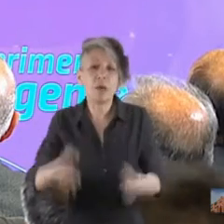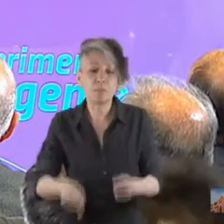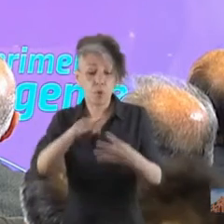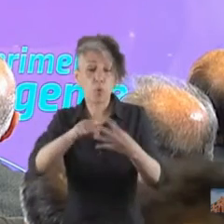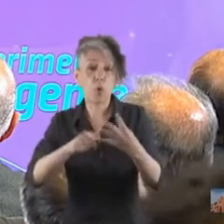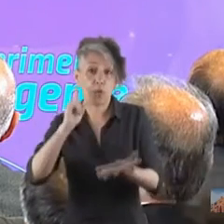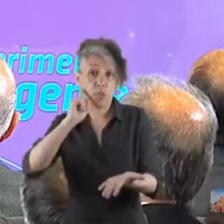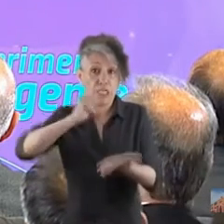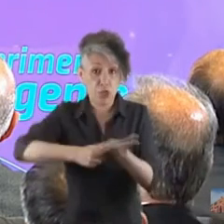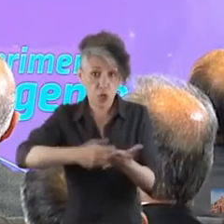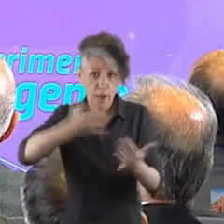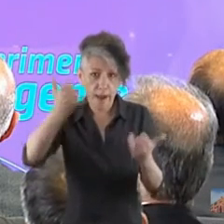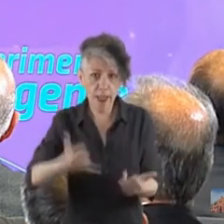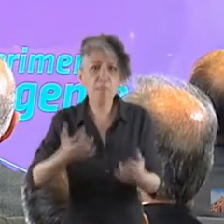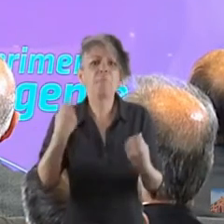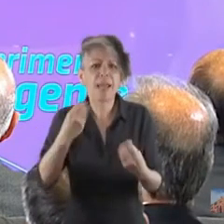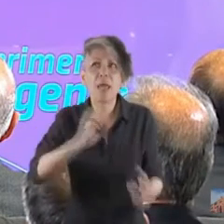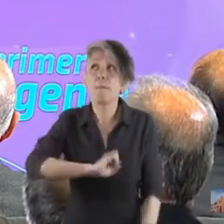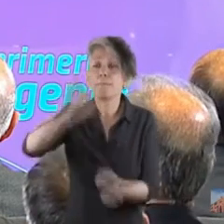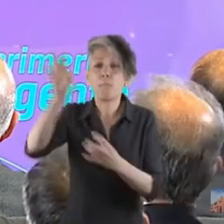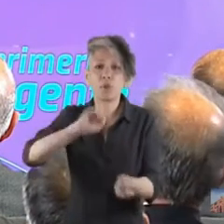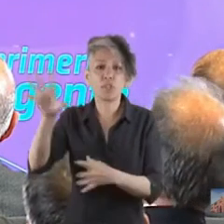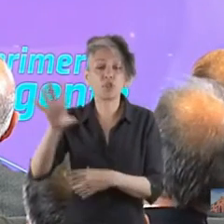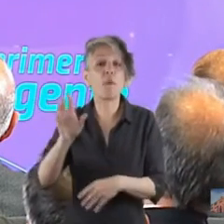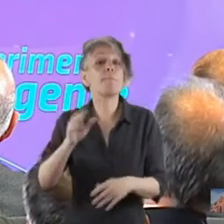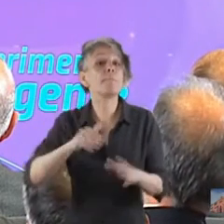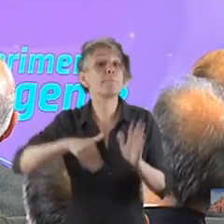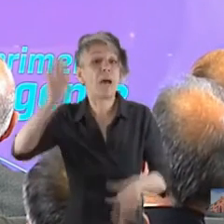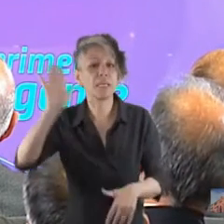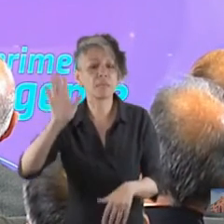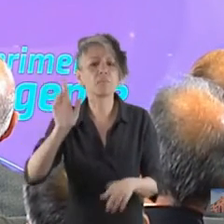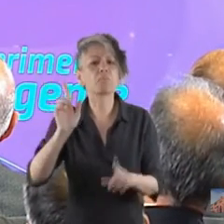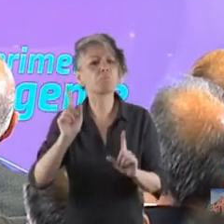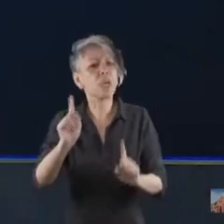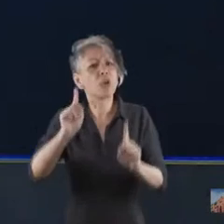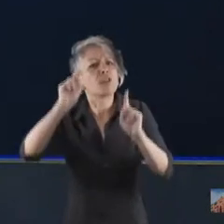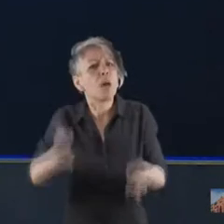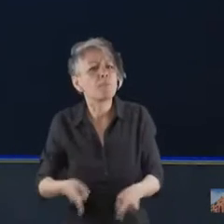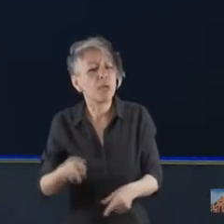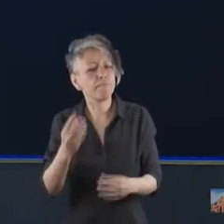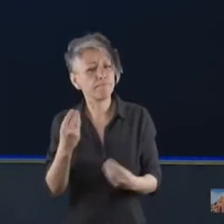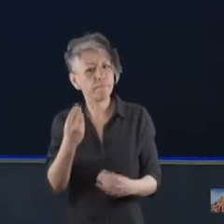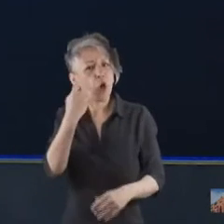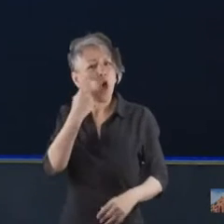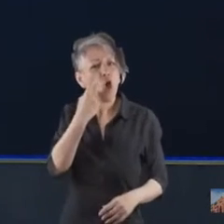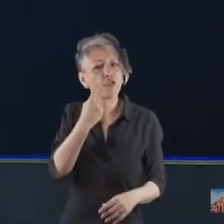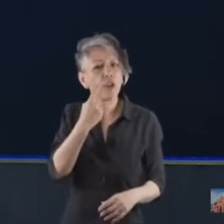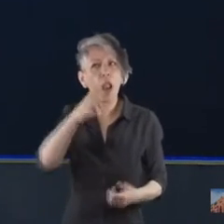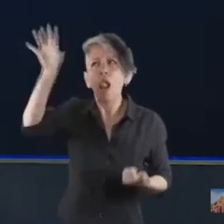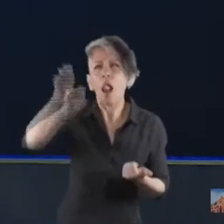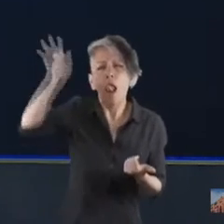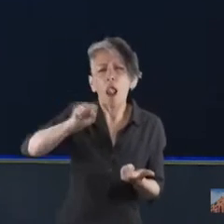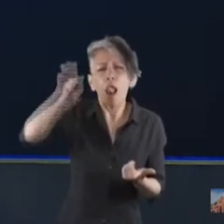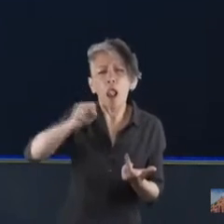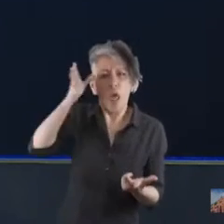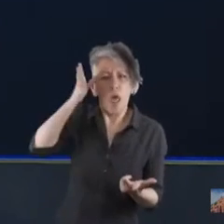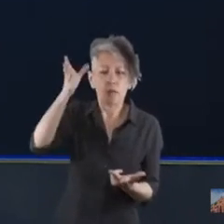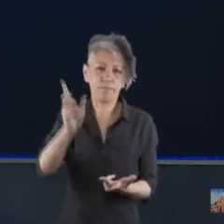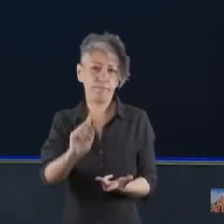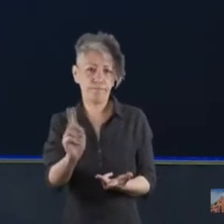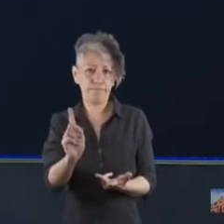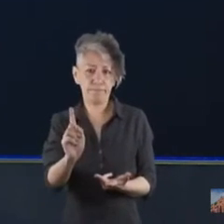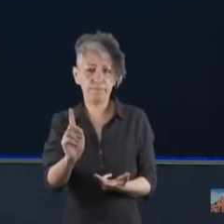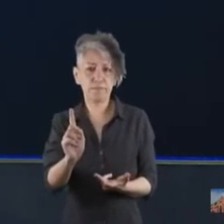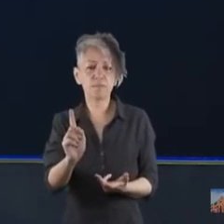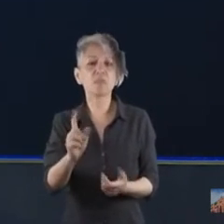para aumentar exportaciones pero también para controlar abusos en las importaciones la primera es que vamos